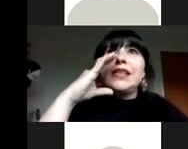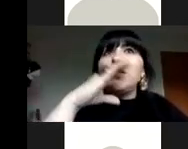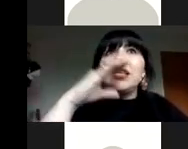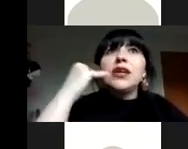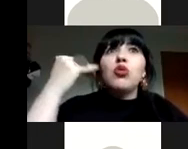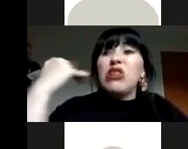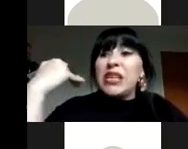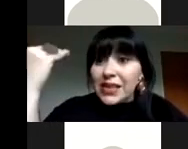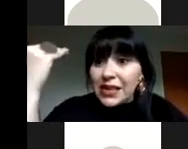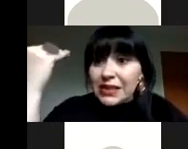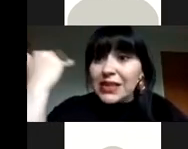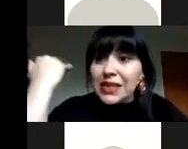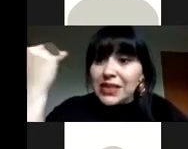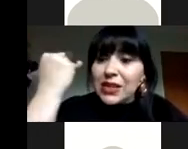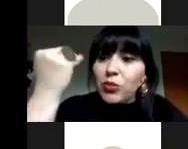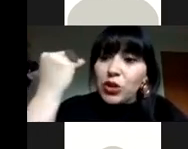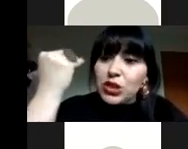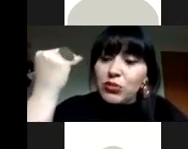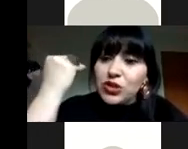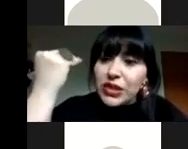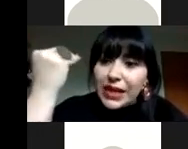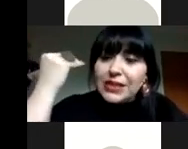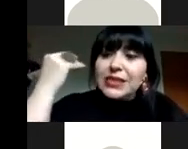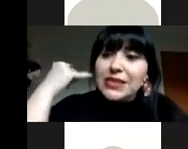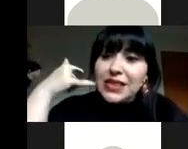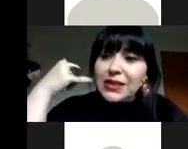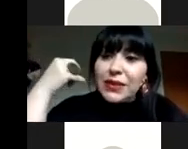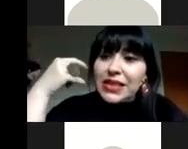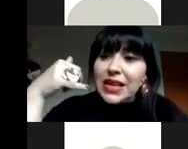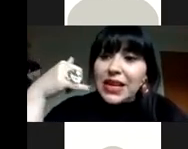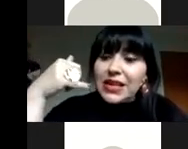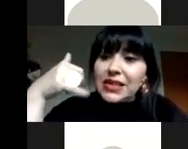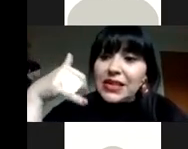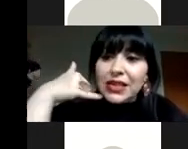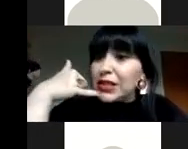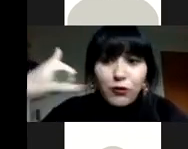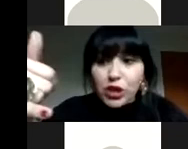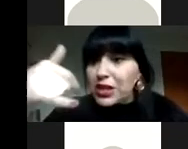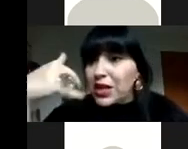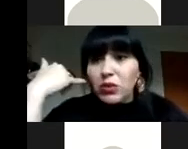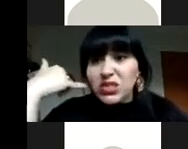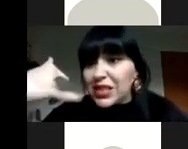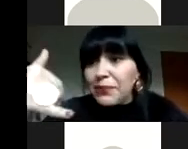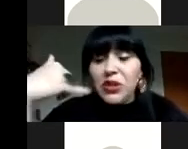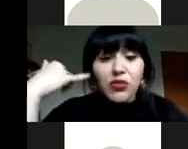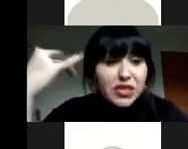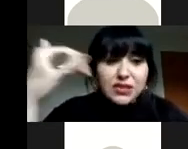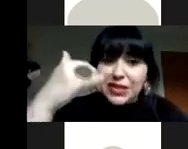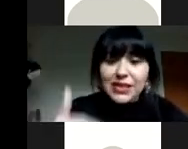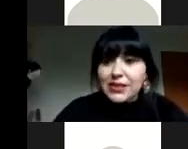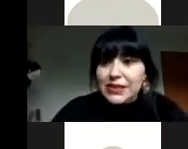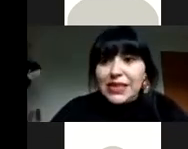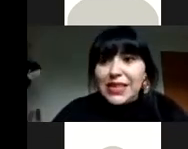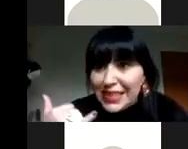de diferentes ONG que están entregando apoyo psicoemocional de manera telefónica, WhatsApp,